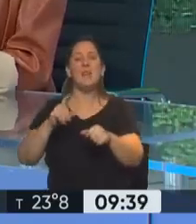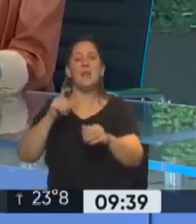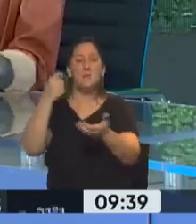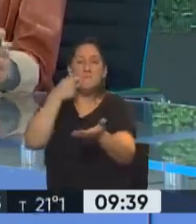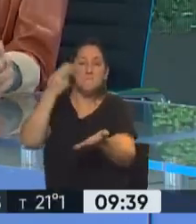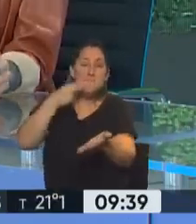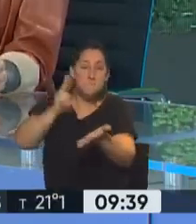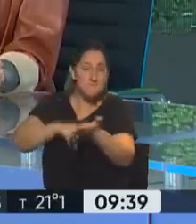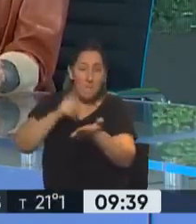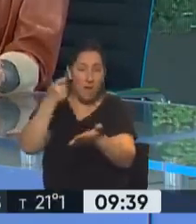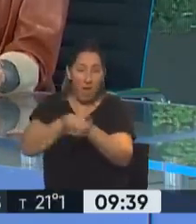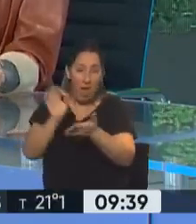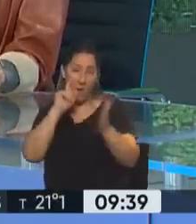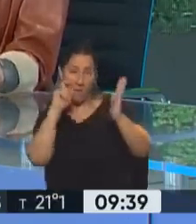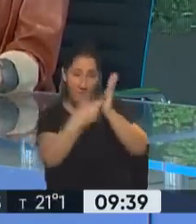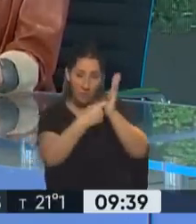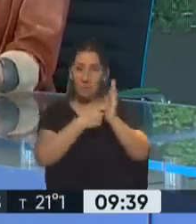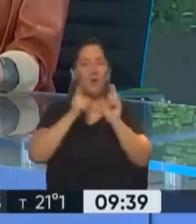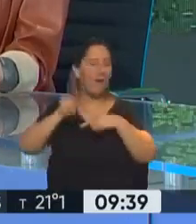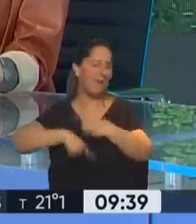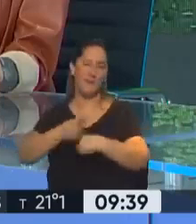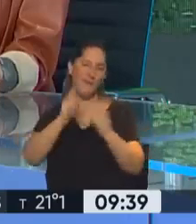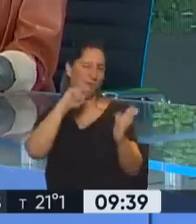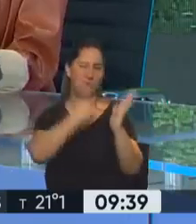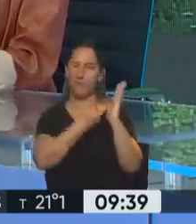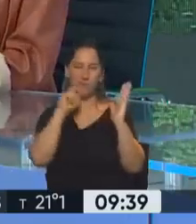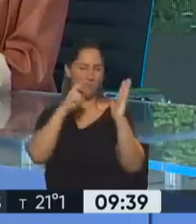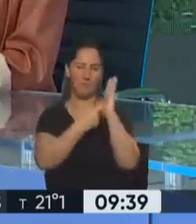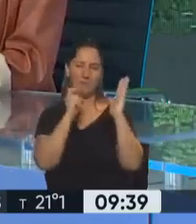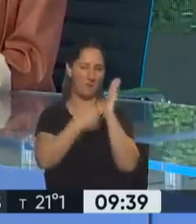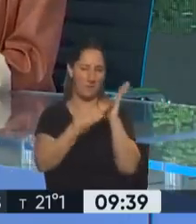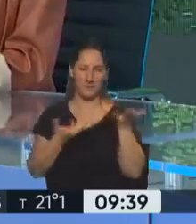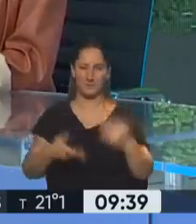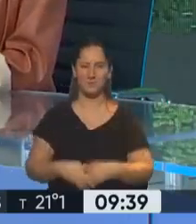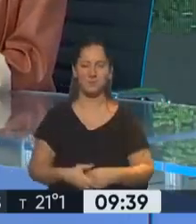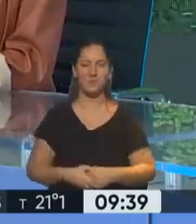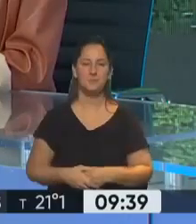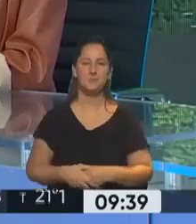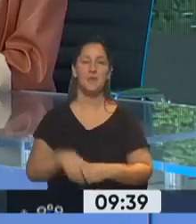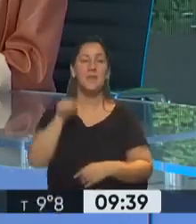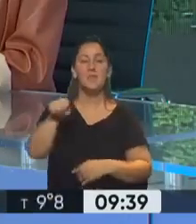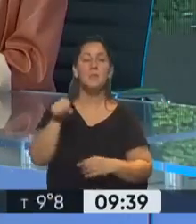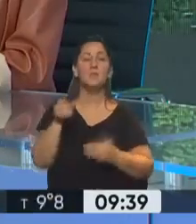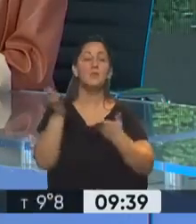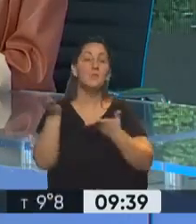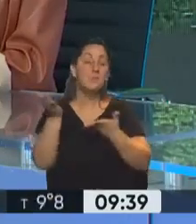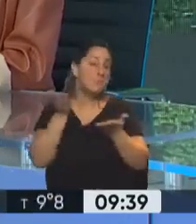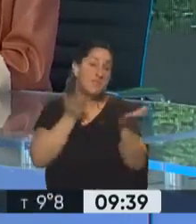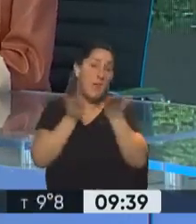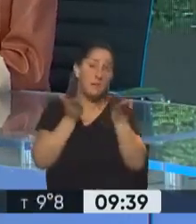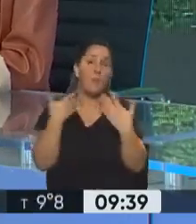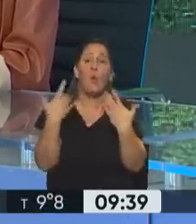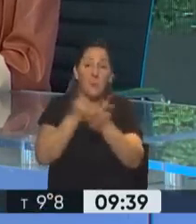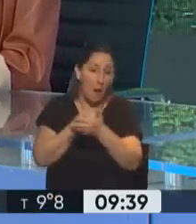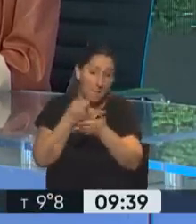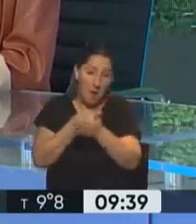sus propias posibilidades de del pago de un de un servicio que debería el equipo si también